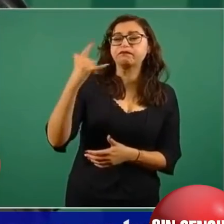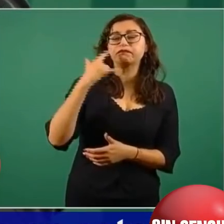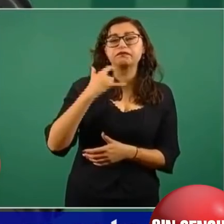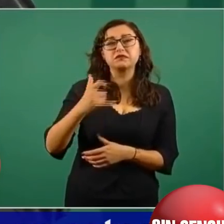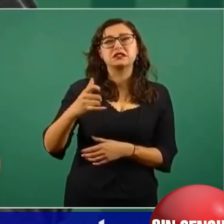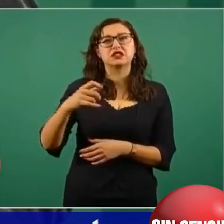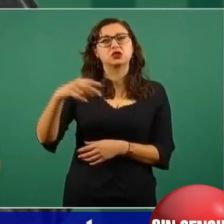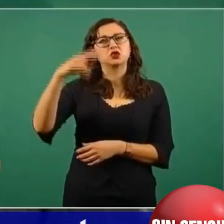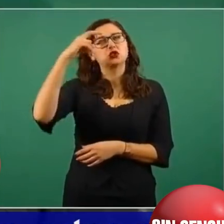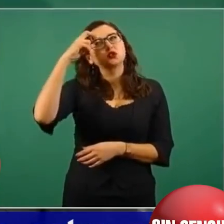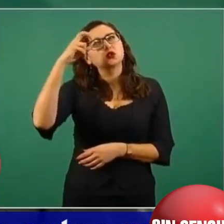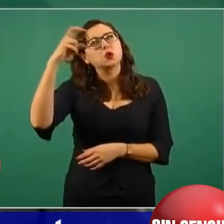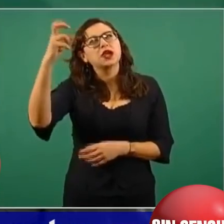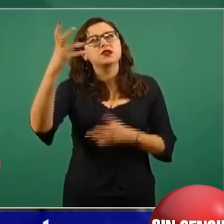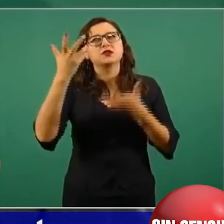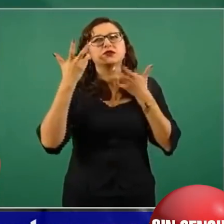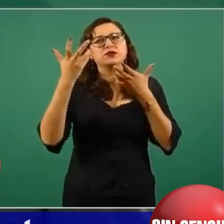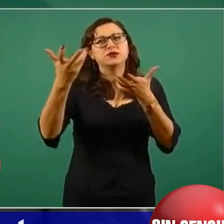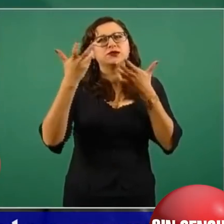utopías,